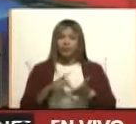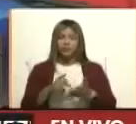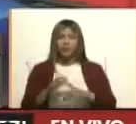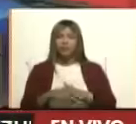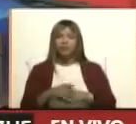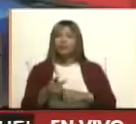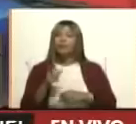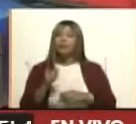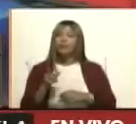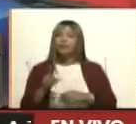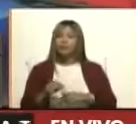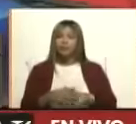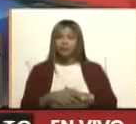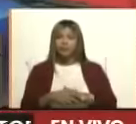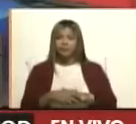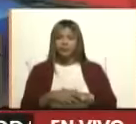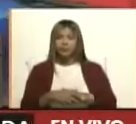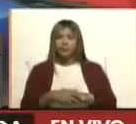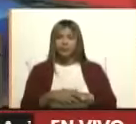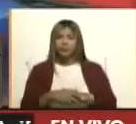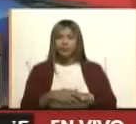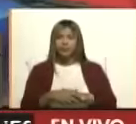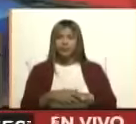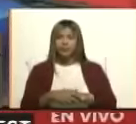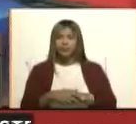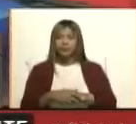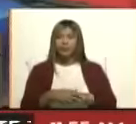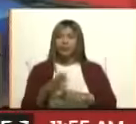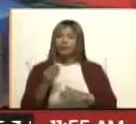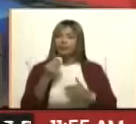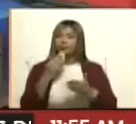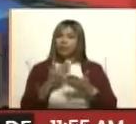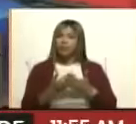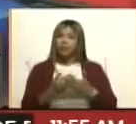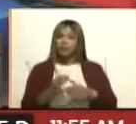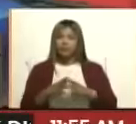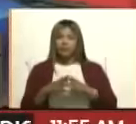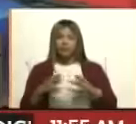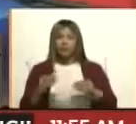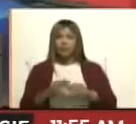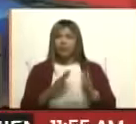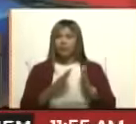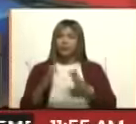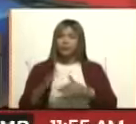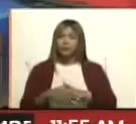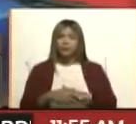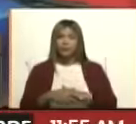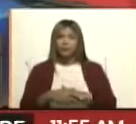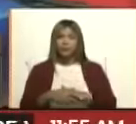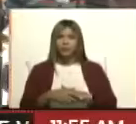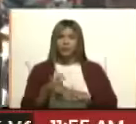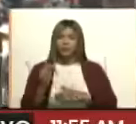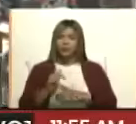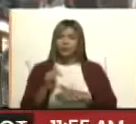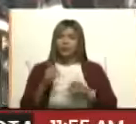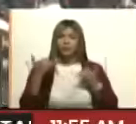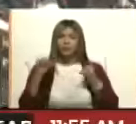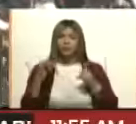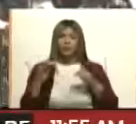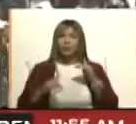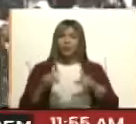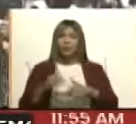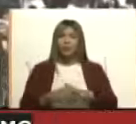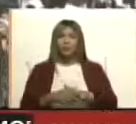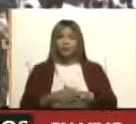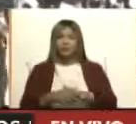y ese deber también ciudadano. Muchísimas gracias a todos los que organizaron esta fiesta